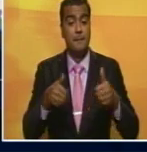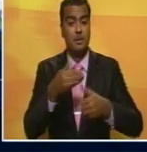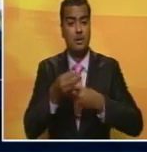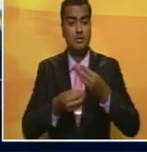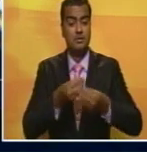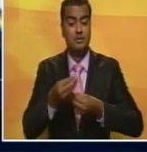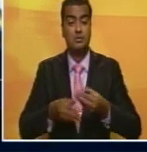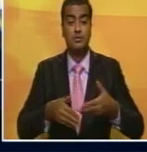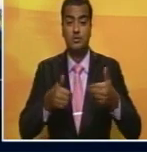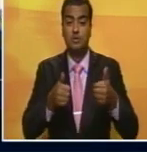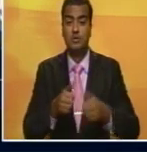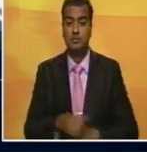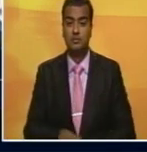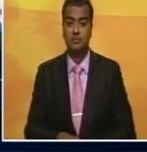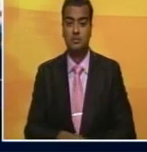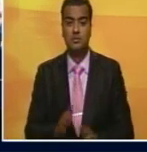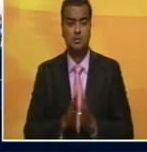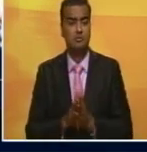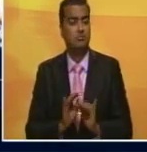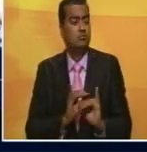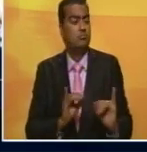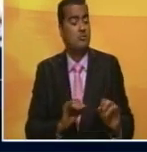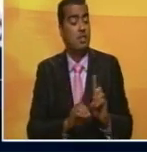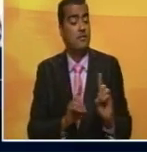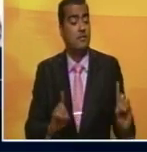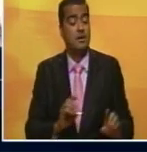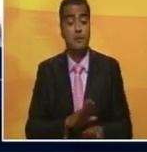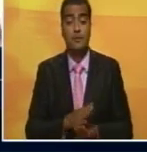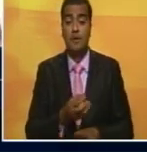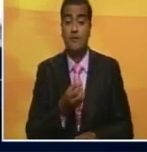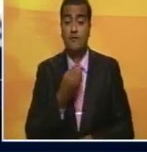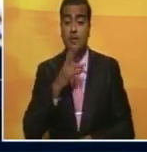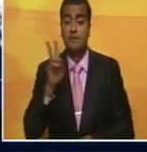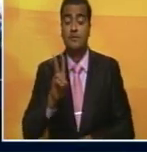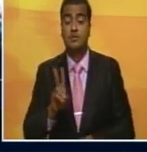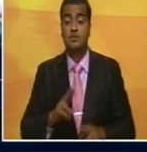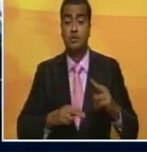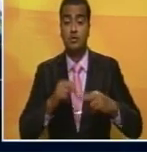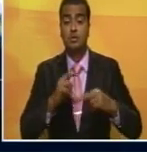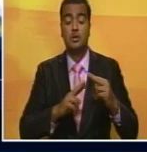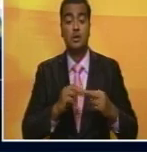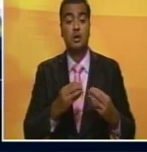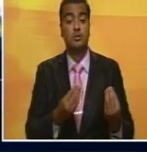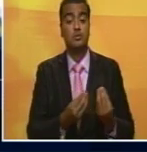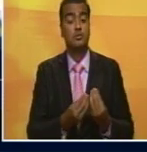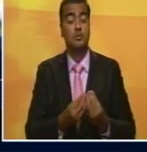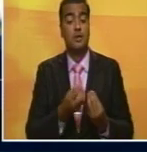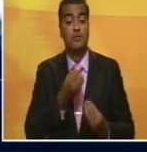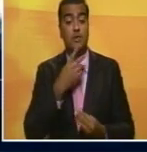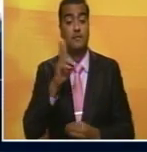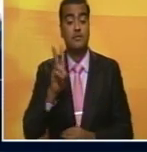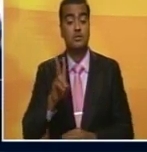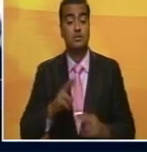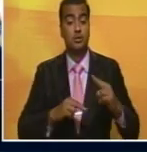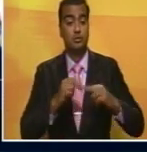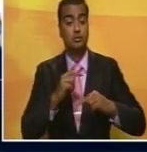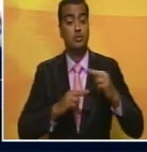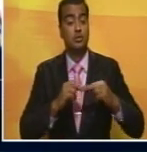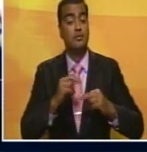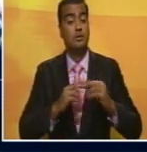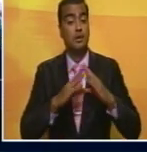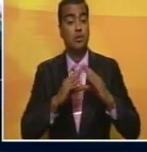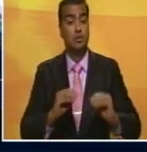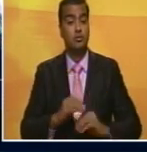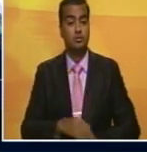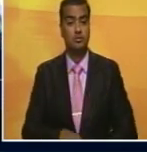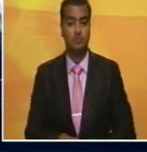organizar soluciones, que deje de dividirnos, porque la buena Venezuela se construye juntos, la buena Venezuela se construye entre